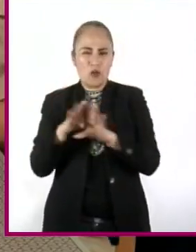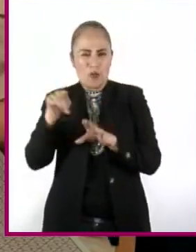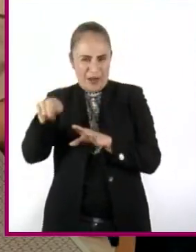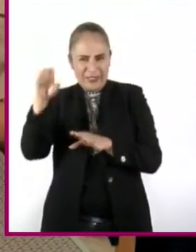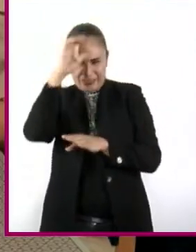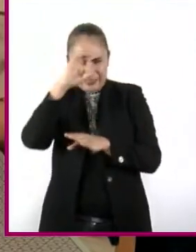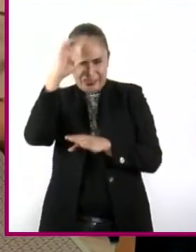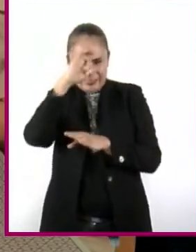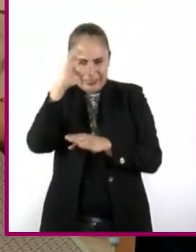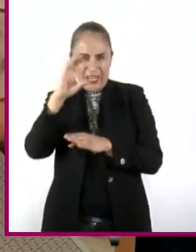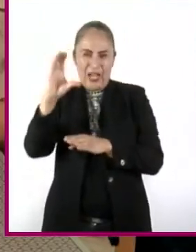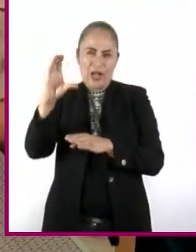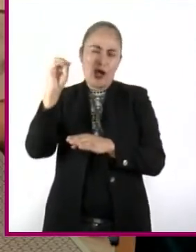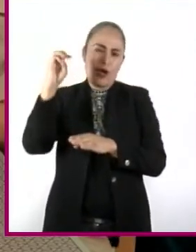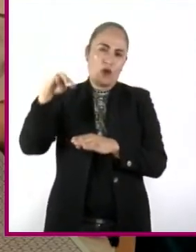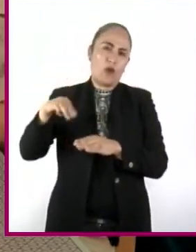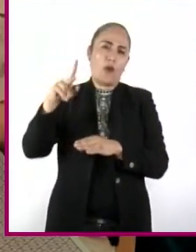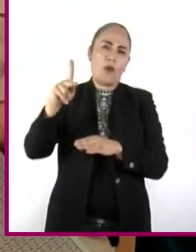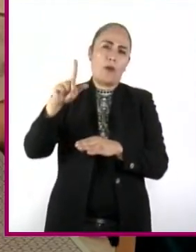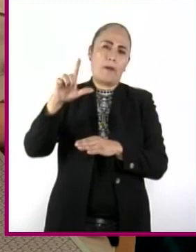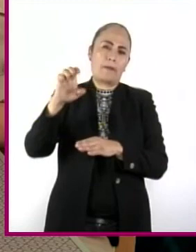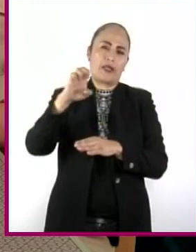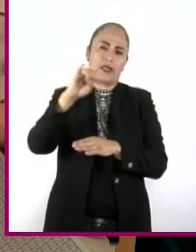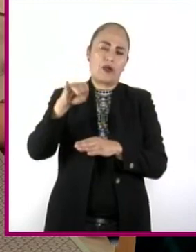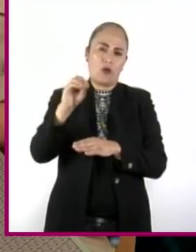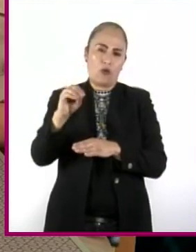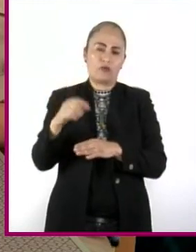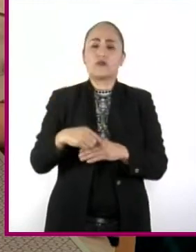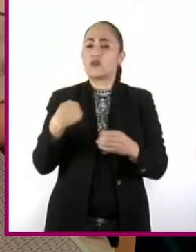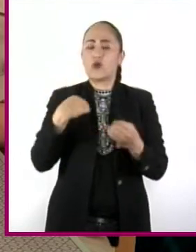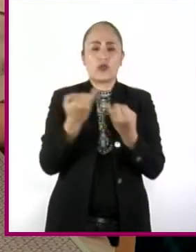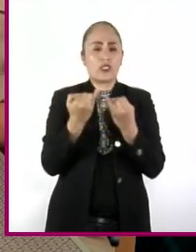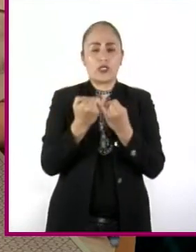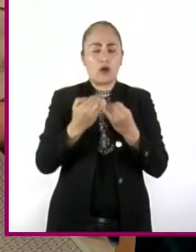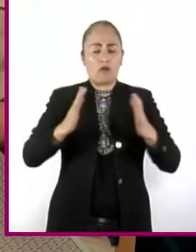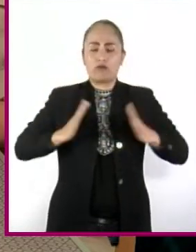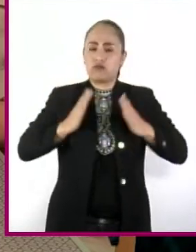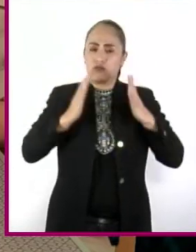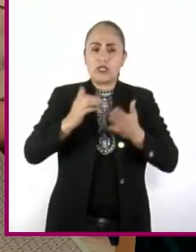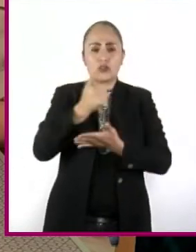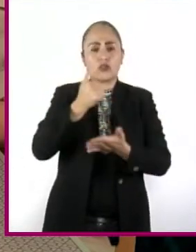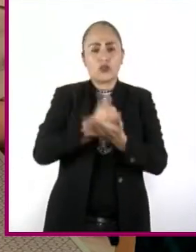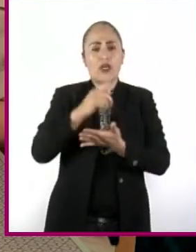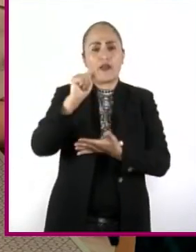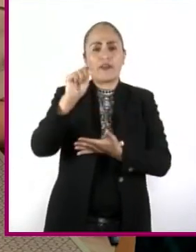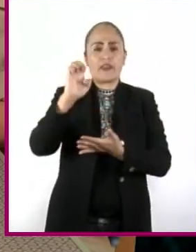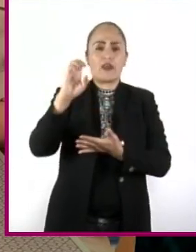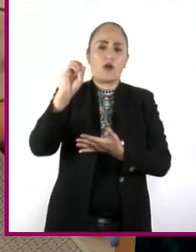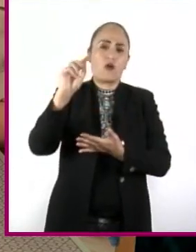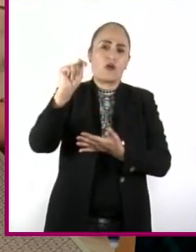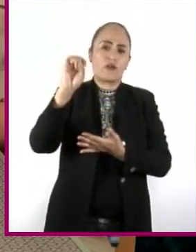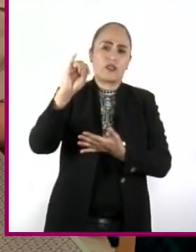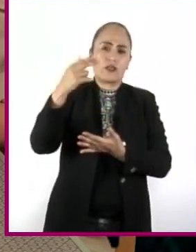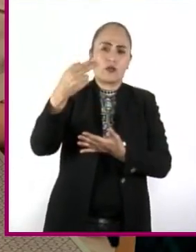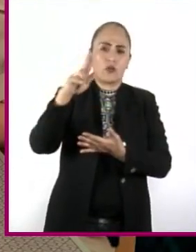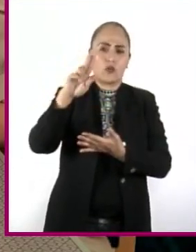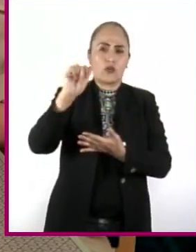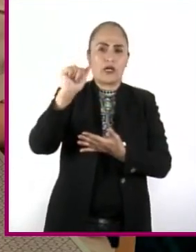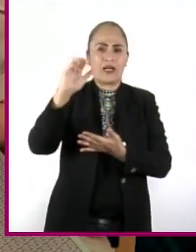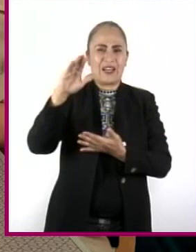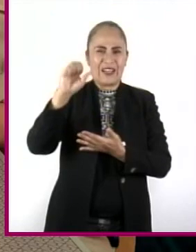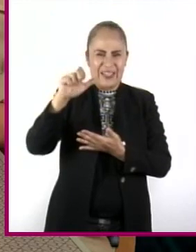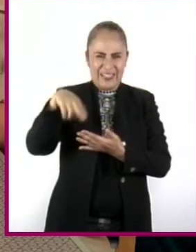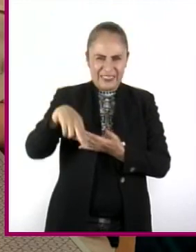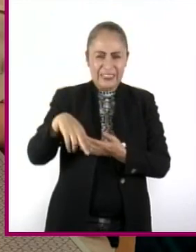Mati. Yo también estoy muy impresionado. Teotihuacán es otro gran ejemplo de sistema complejo. Imagina